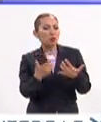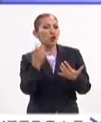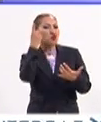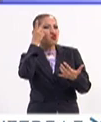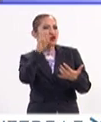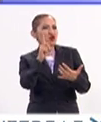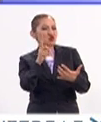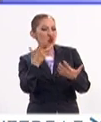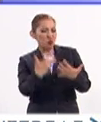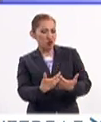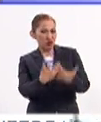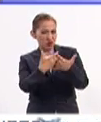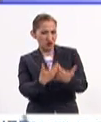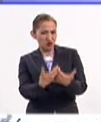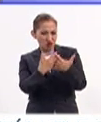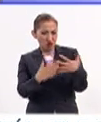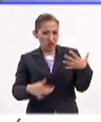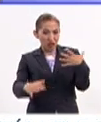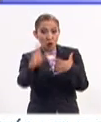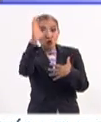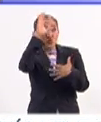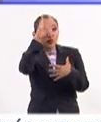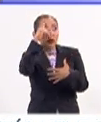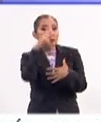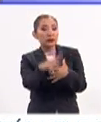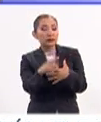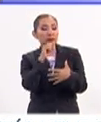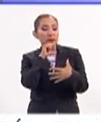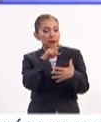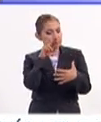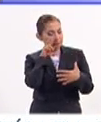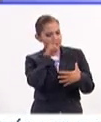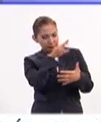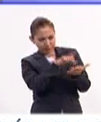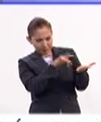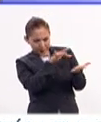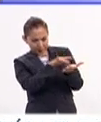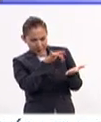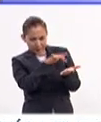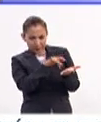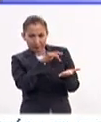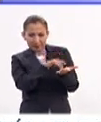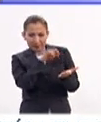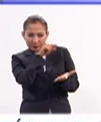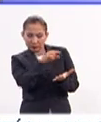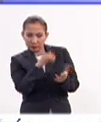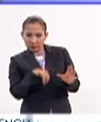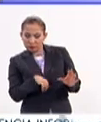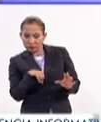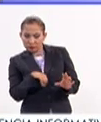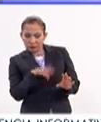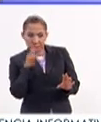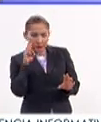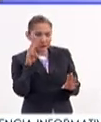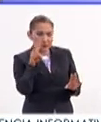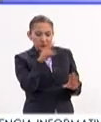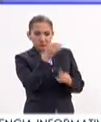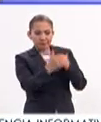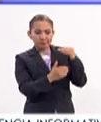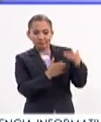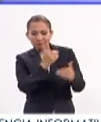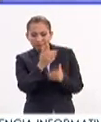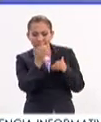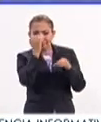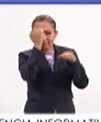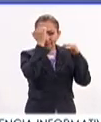o cultural de México, que realmente supo traducir, ¿no?, todo ese interés por el desarrollo